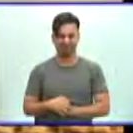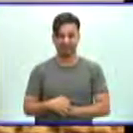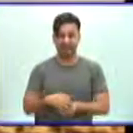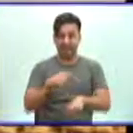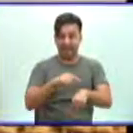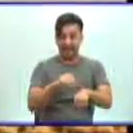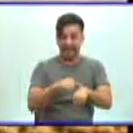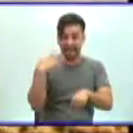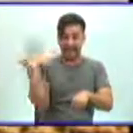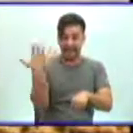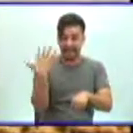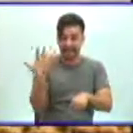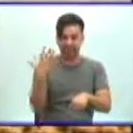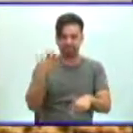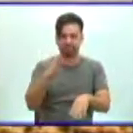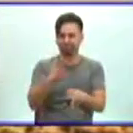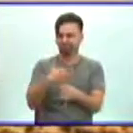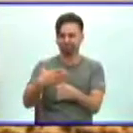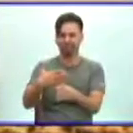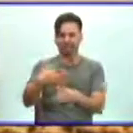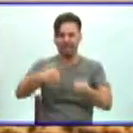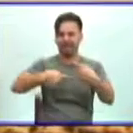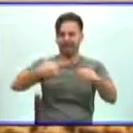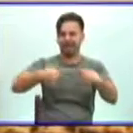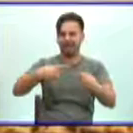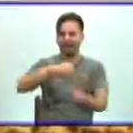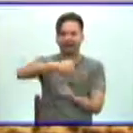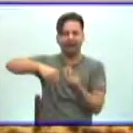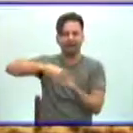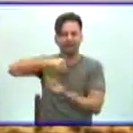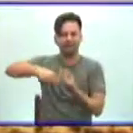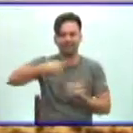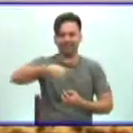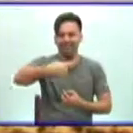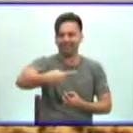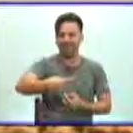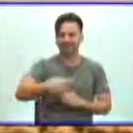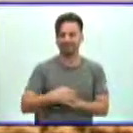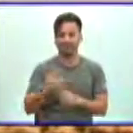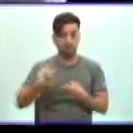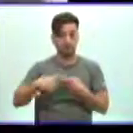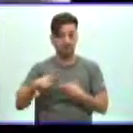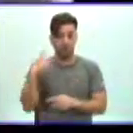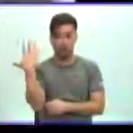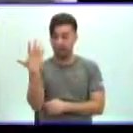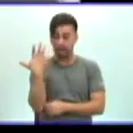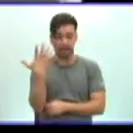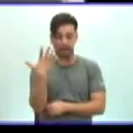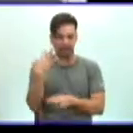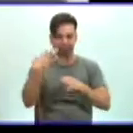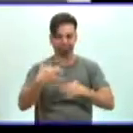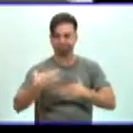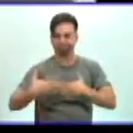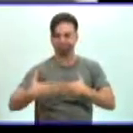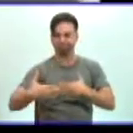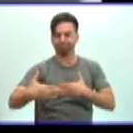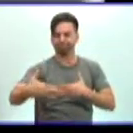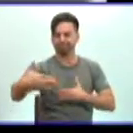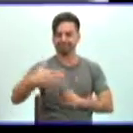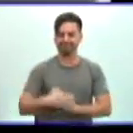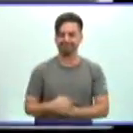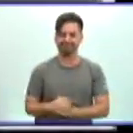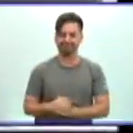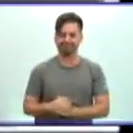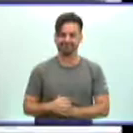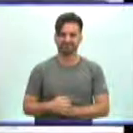se refiere a los mismos fenómenos, los traduce en una dimensión más permanente, duradera y estable. La climatología, por tanto, es la